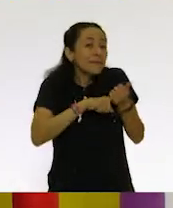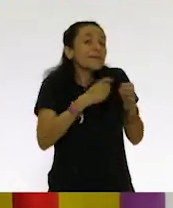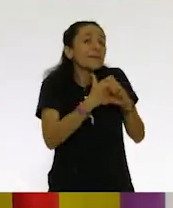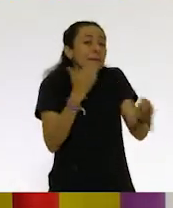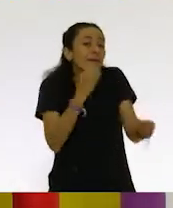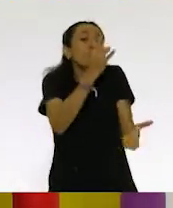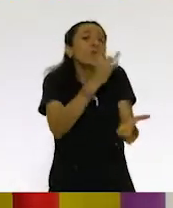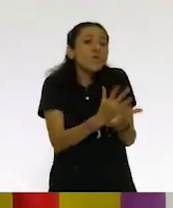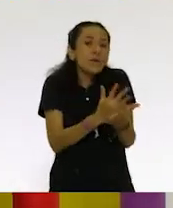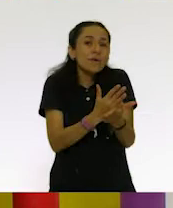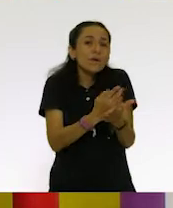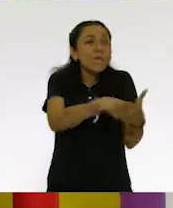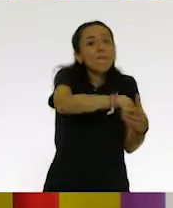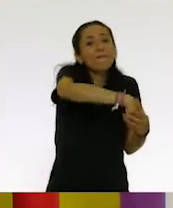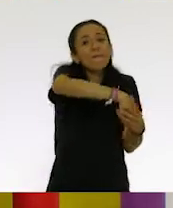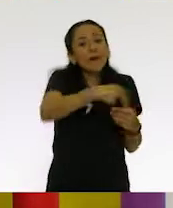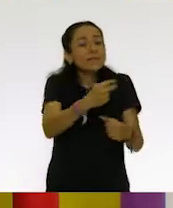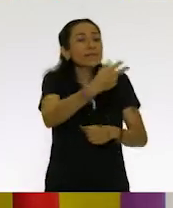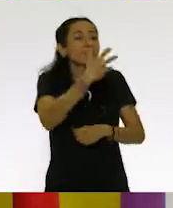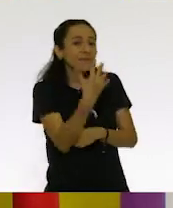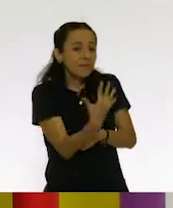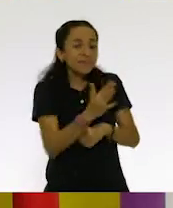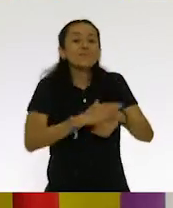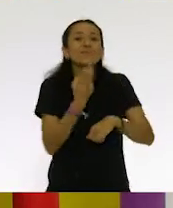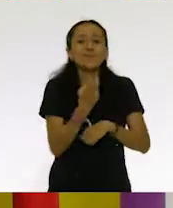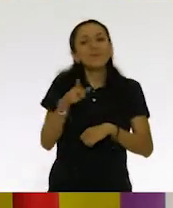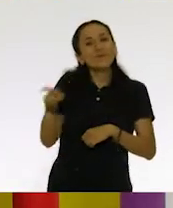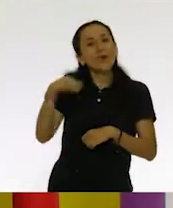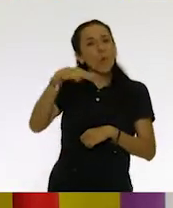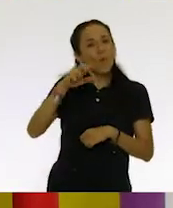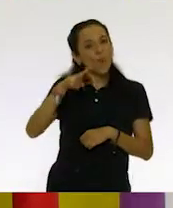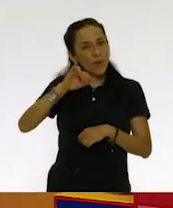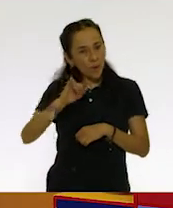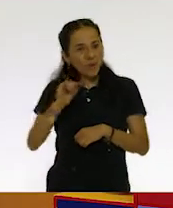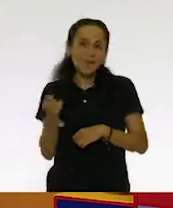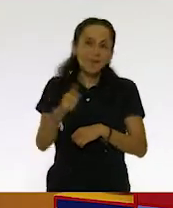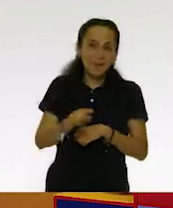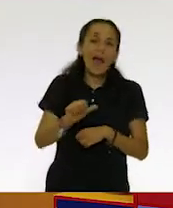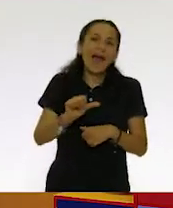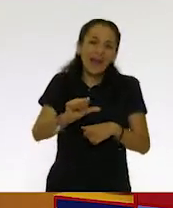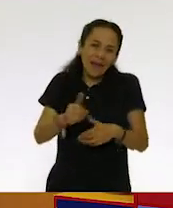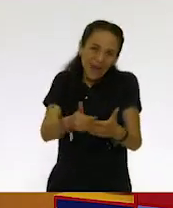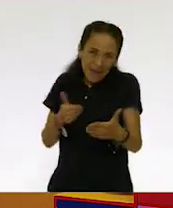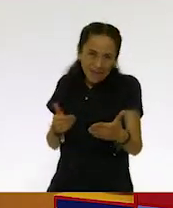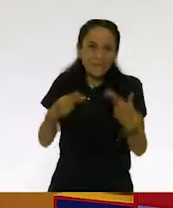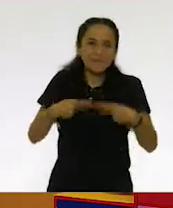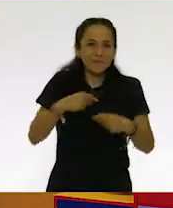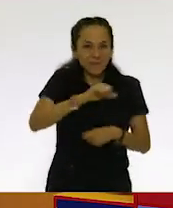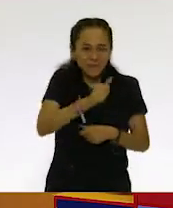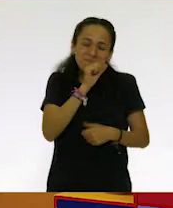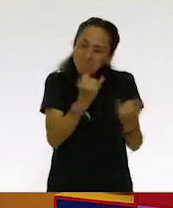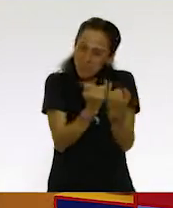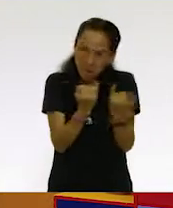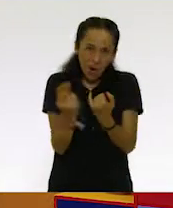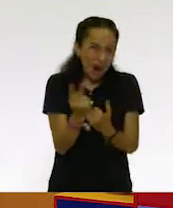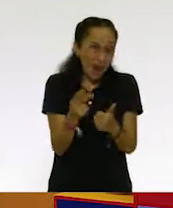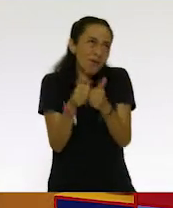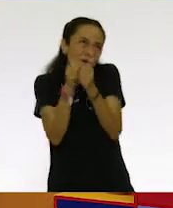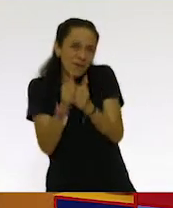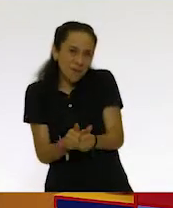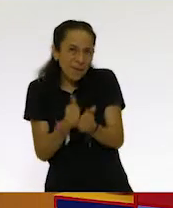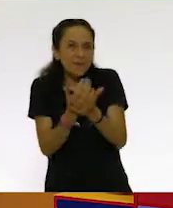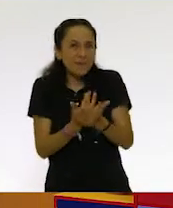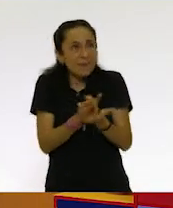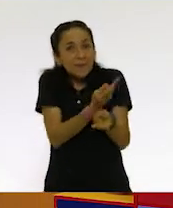que estaba antes que ella tuvieron que esperar al siguiente autobús. Muy bien. Vamos a